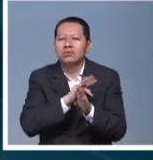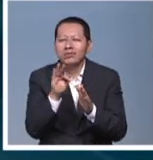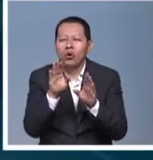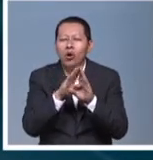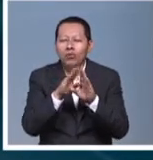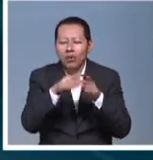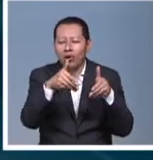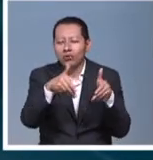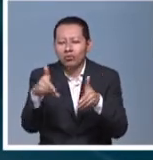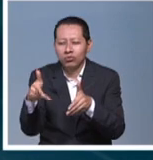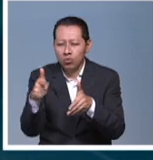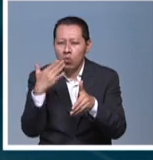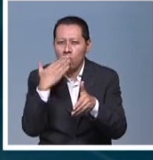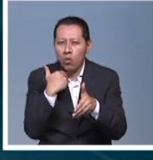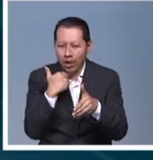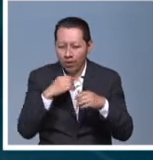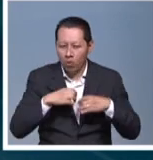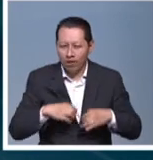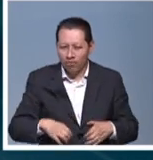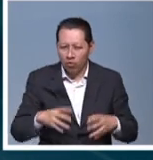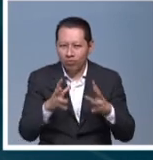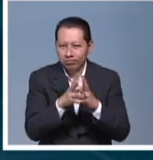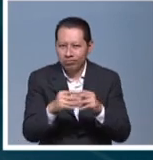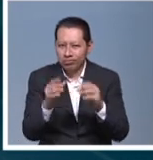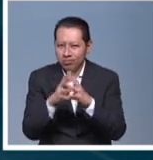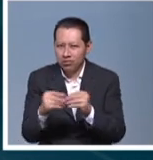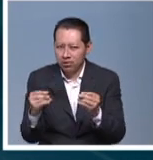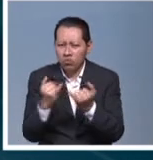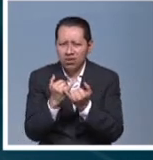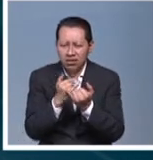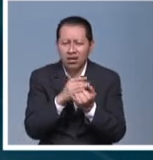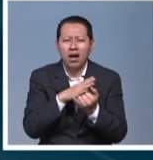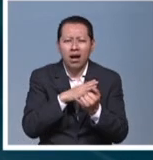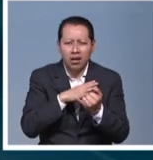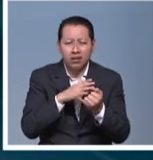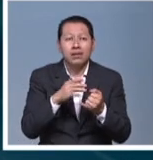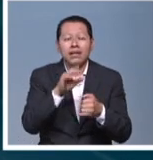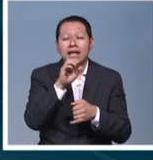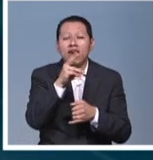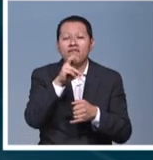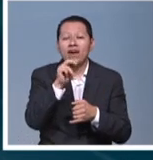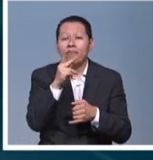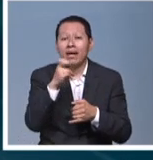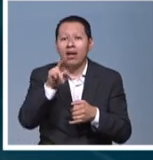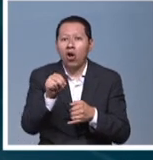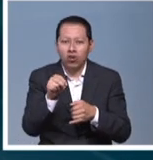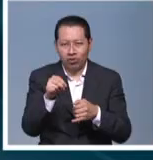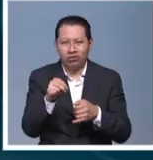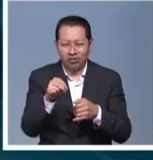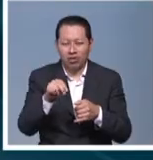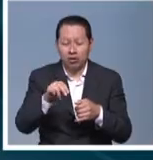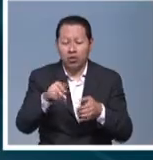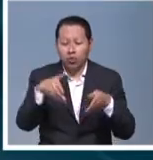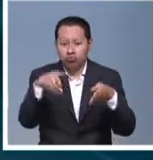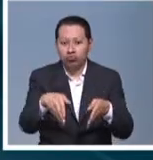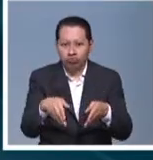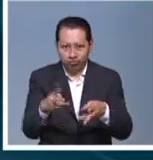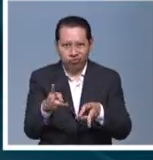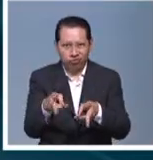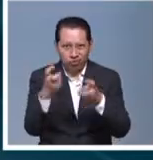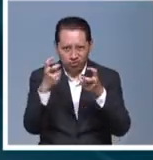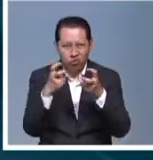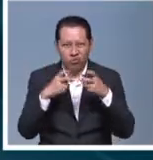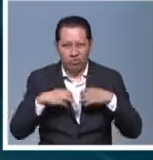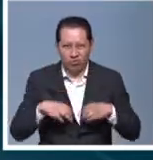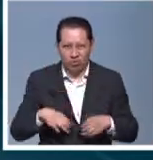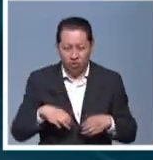sepulcros sin cuerpo de los desaparecidos, el fascinante robo del cadáver de Eva Perón y su macabro traslado a Italia con la venia